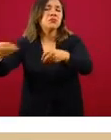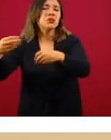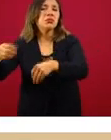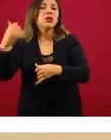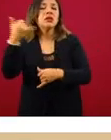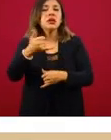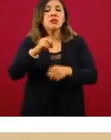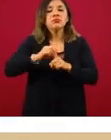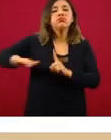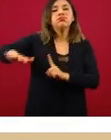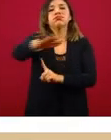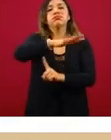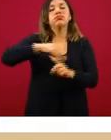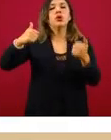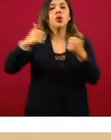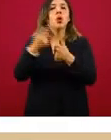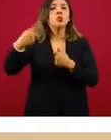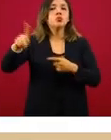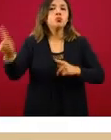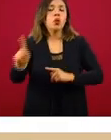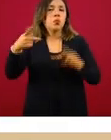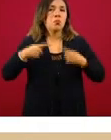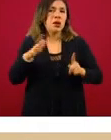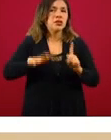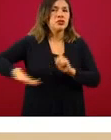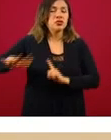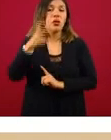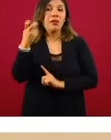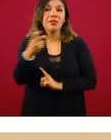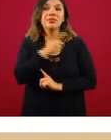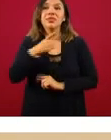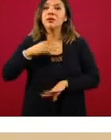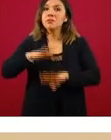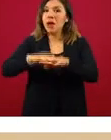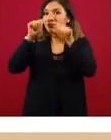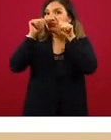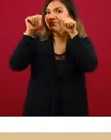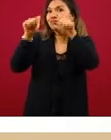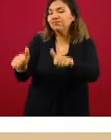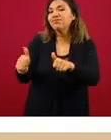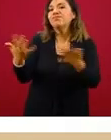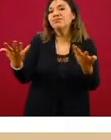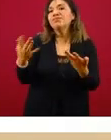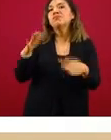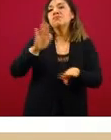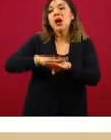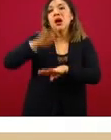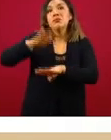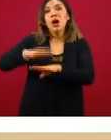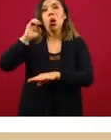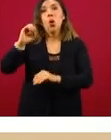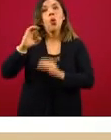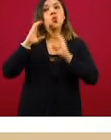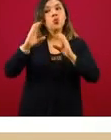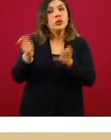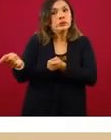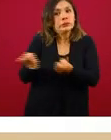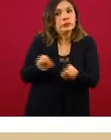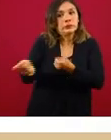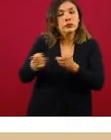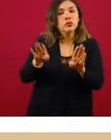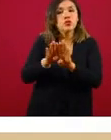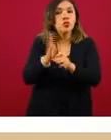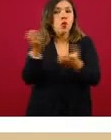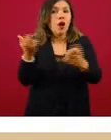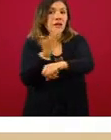mayor dispersión entre su población, y es donde entonces tenemos que estar al pendiente de incrementar o mantener las